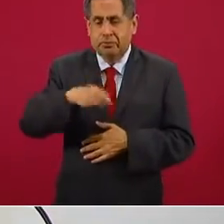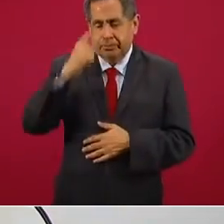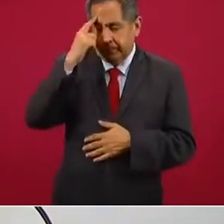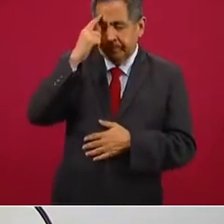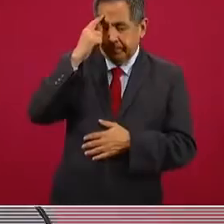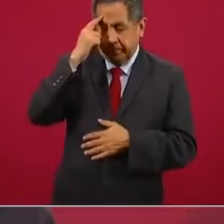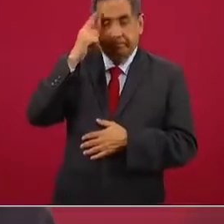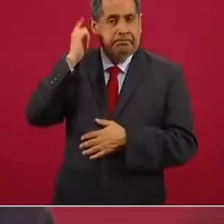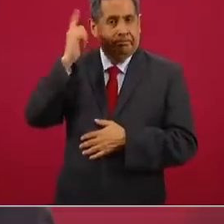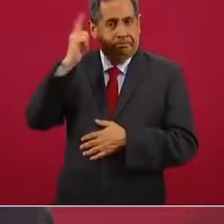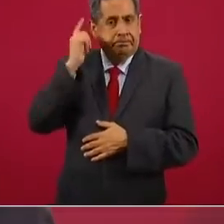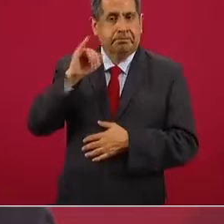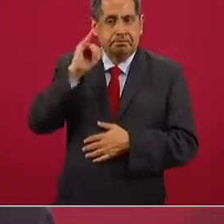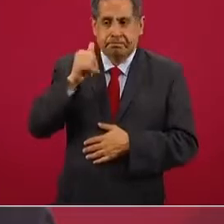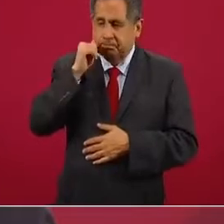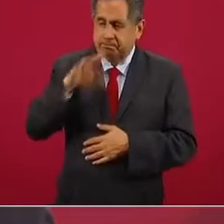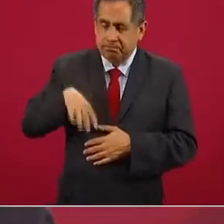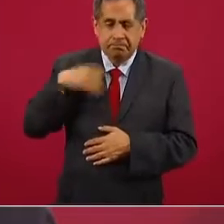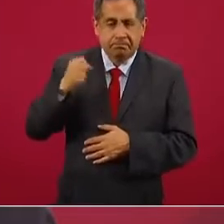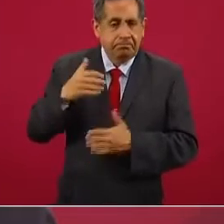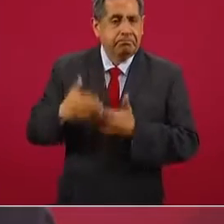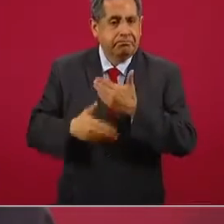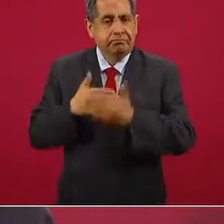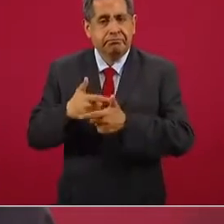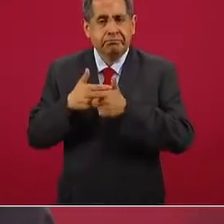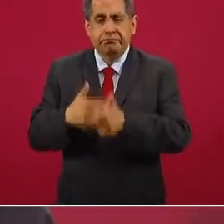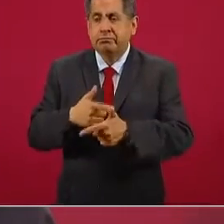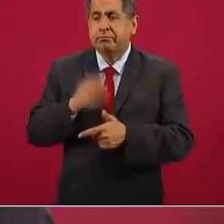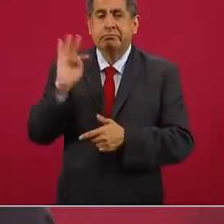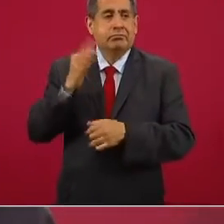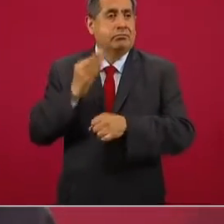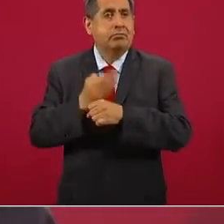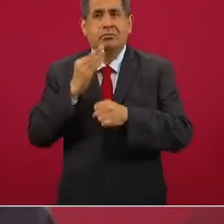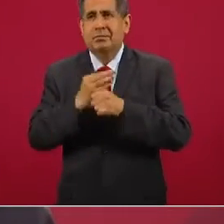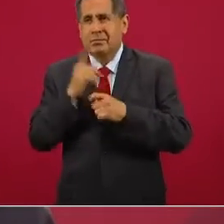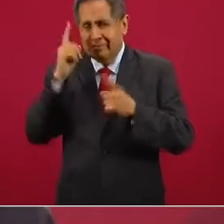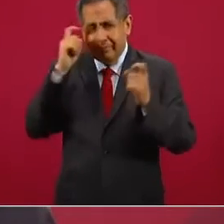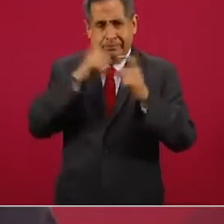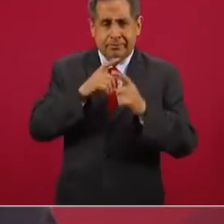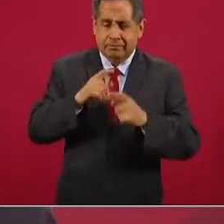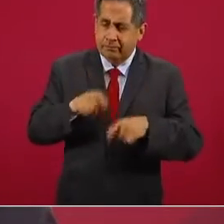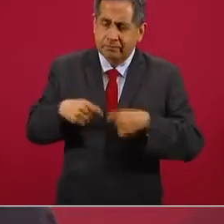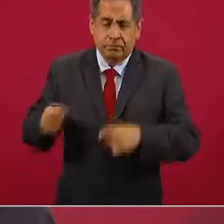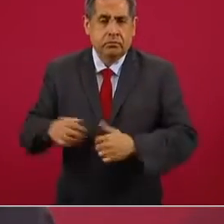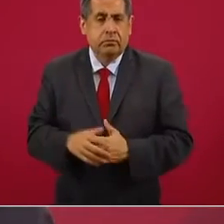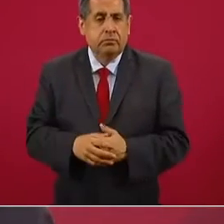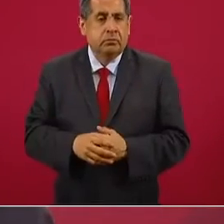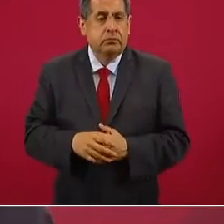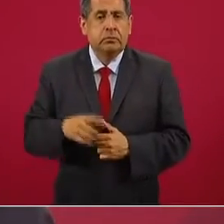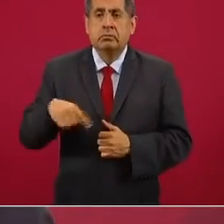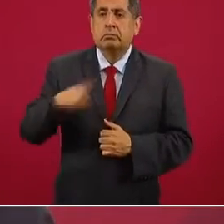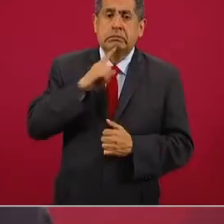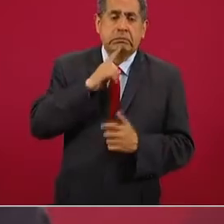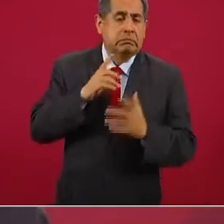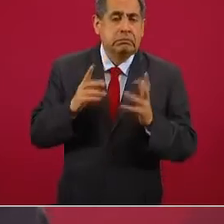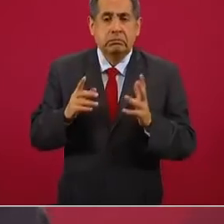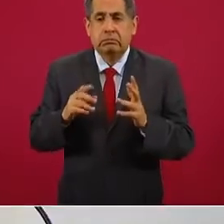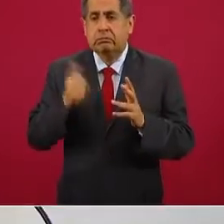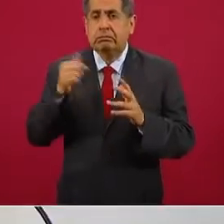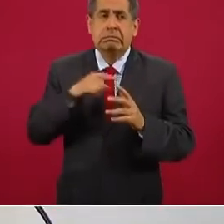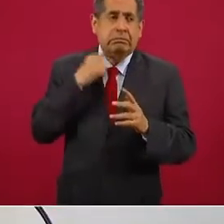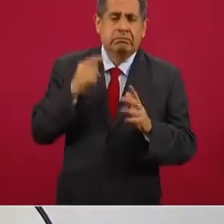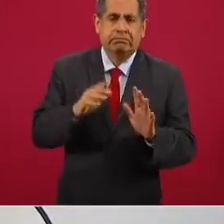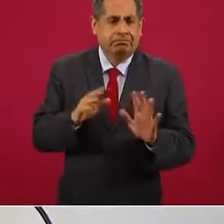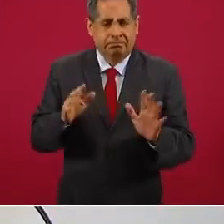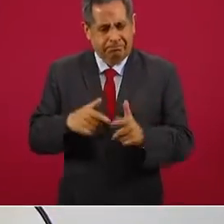esperanzados en luchar contra los momentos grises de la enfermedad, sin asumir otra